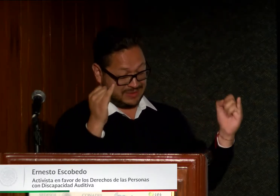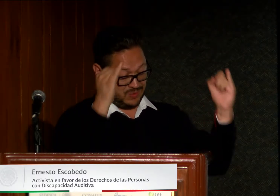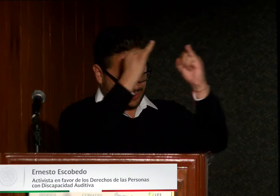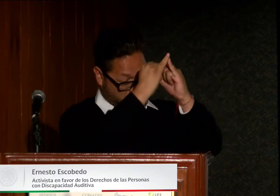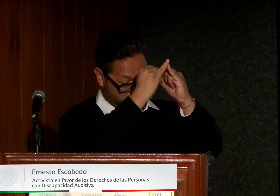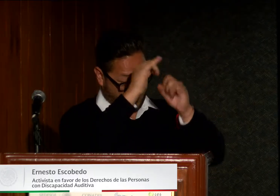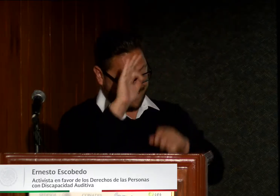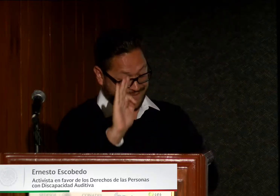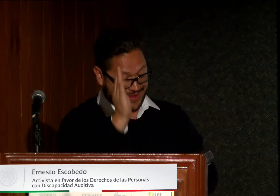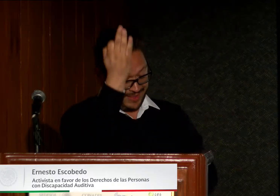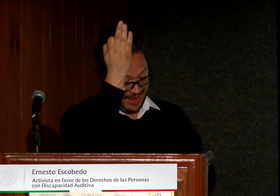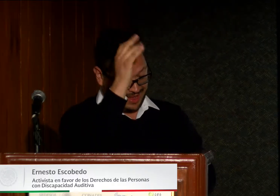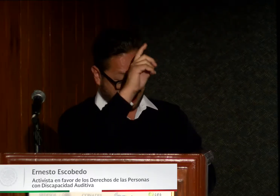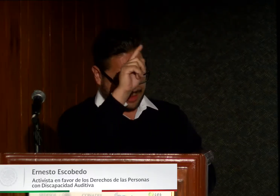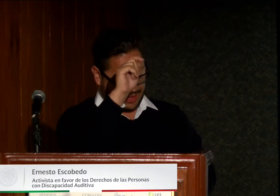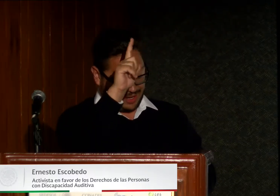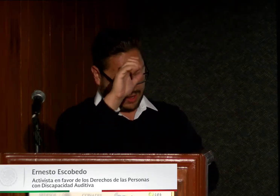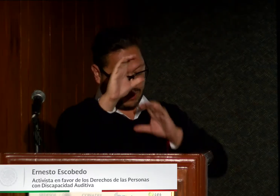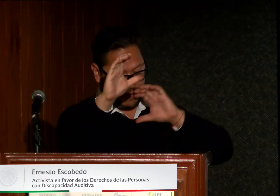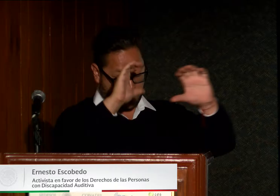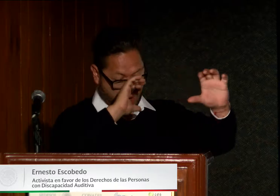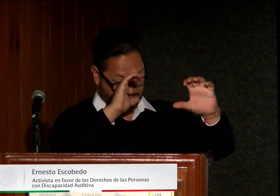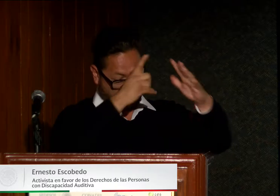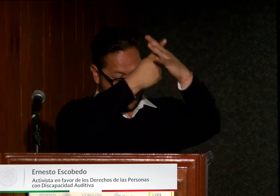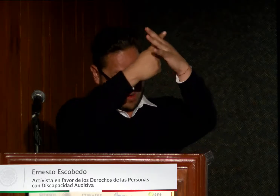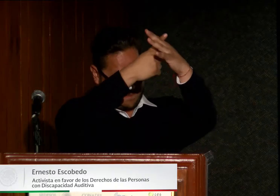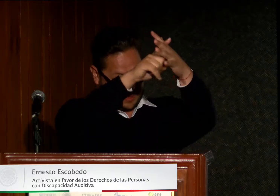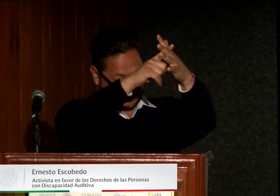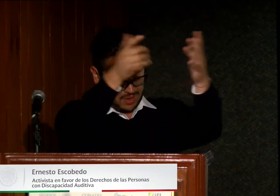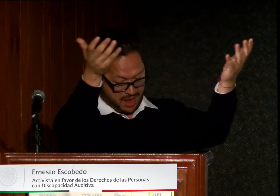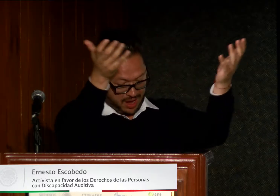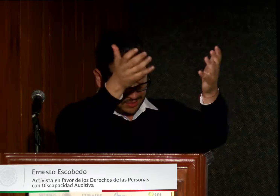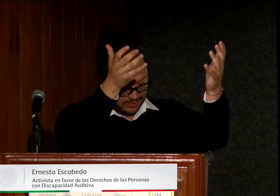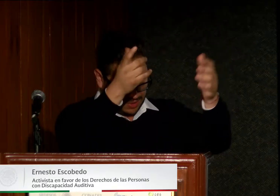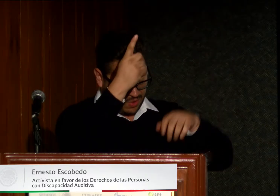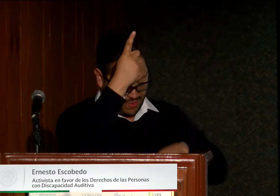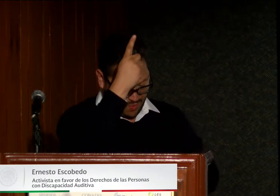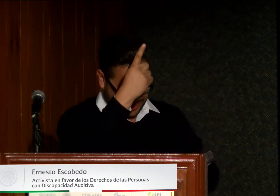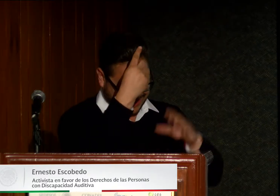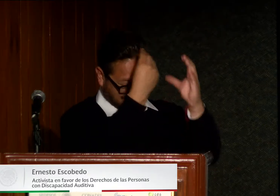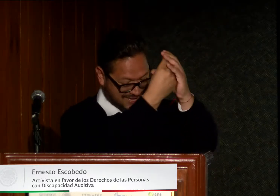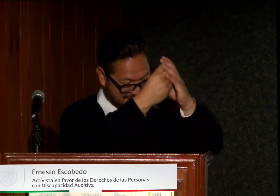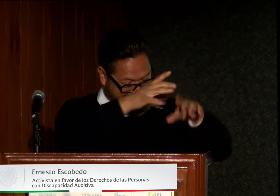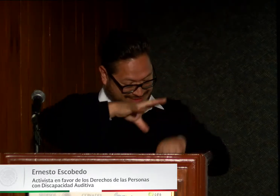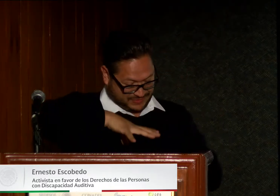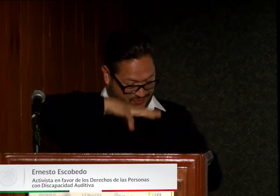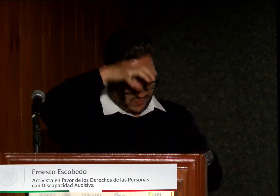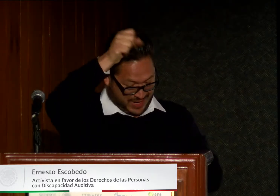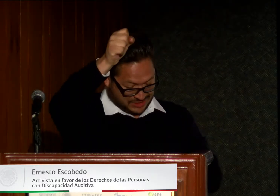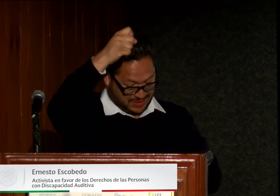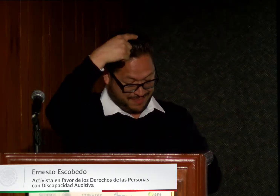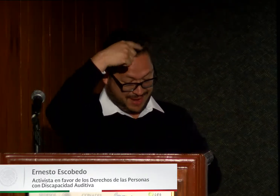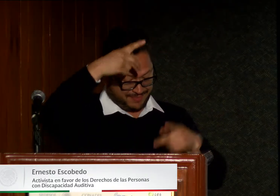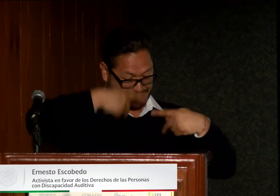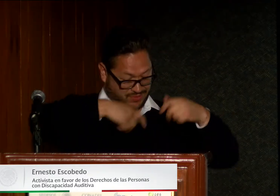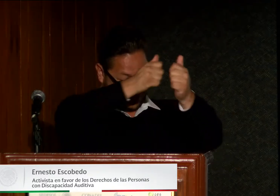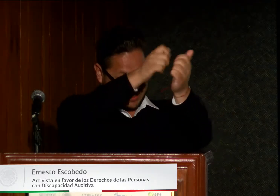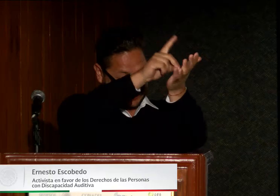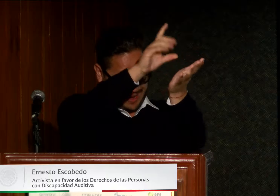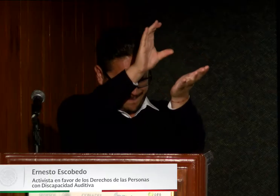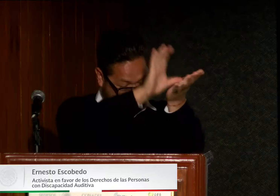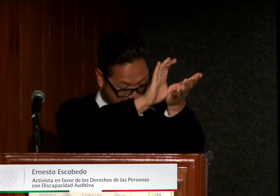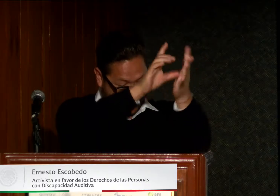Número 6. El Instituto Federal de Telecomunicaciones ha comenzado a realizar una serie de esfuerzos para